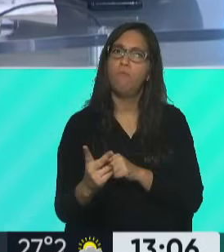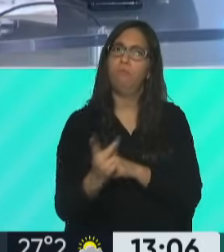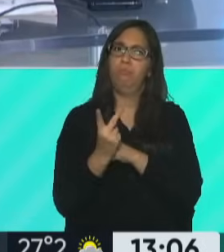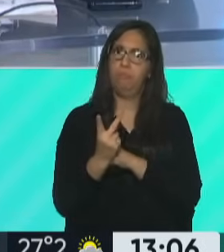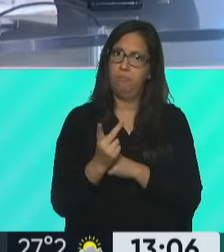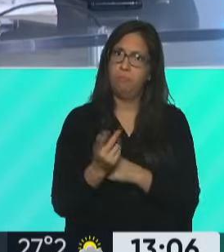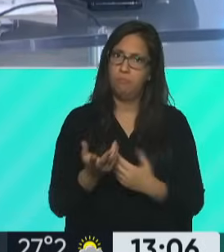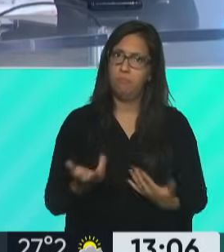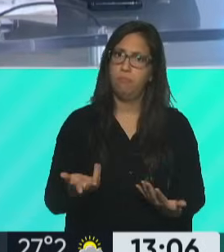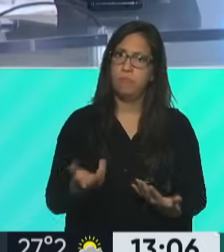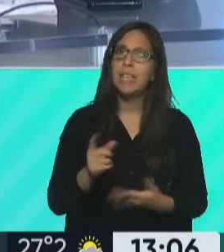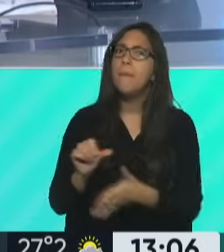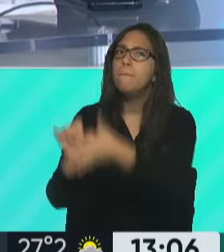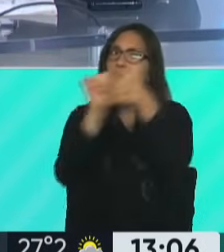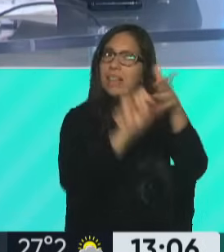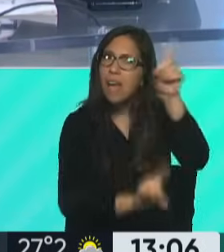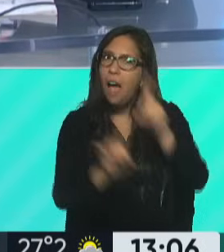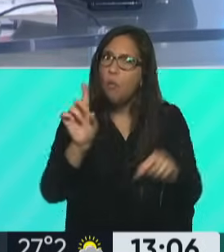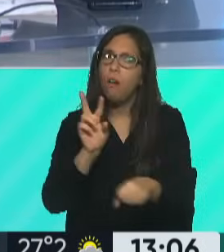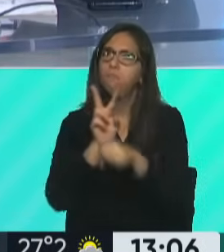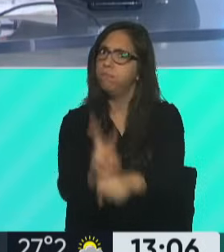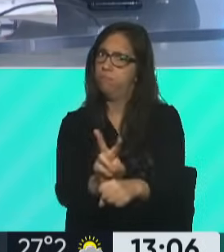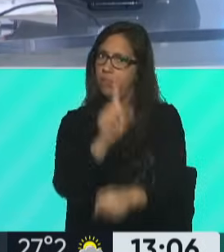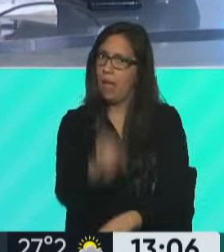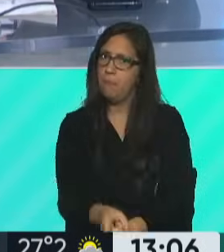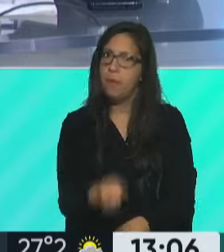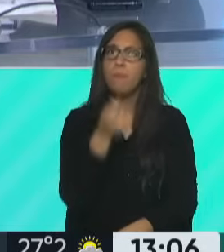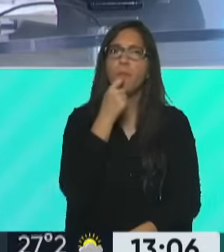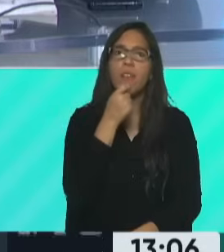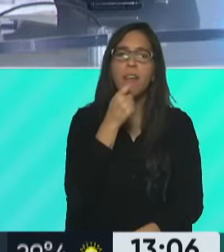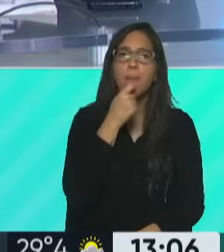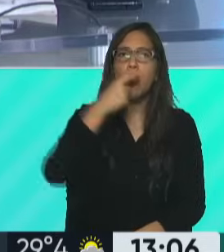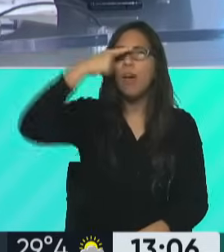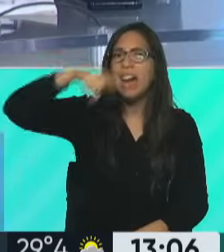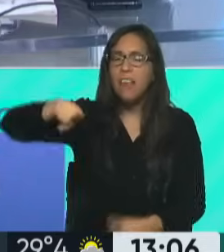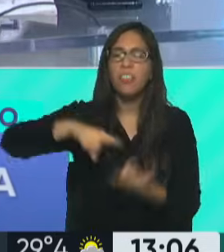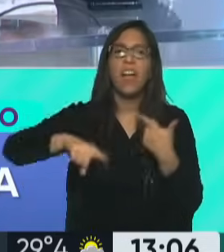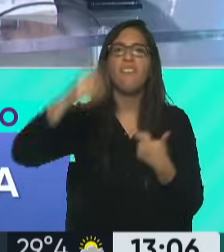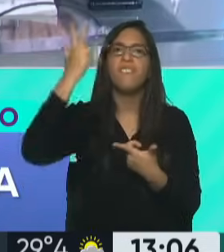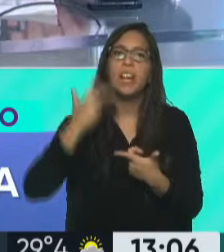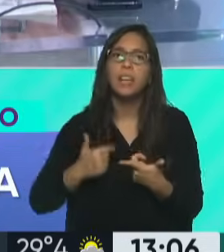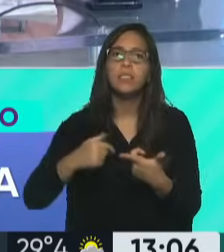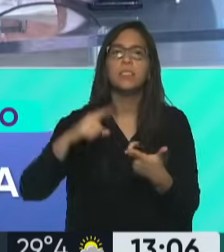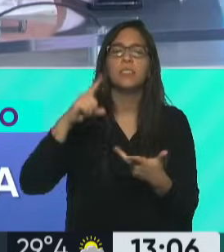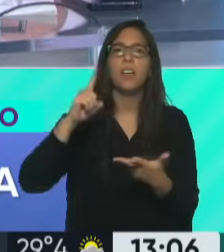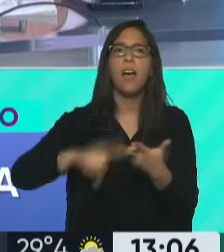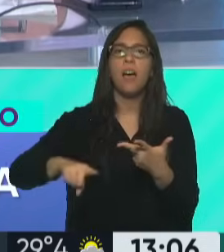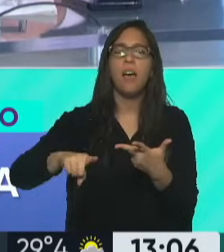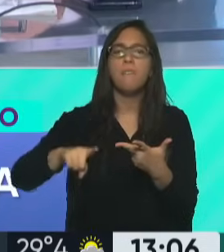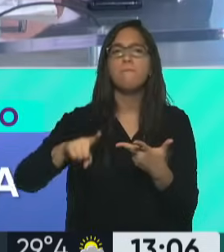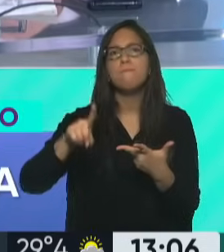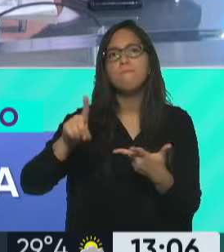son proteccionistas de algunos países en particular en este caso de Irlanda por ejemplo Francia eh